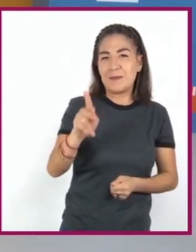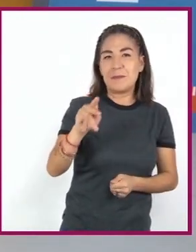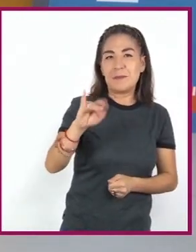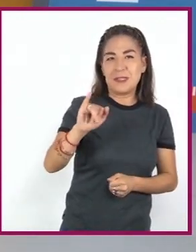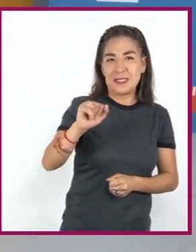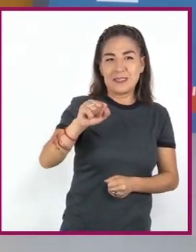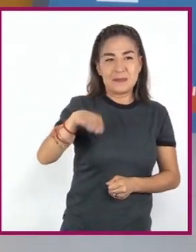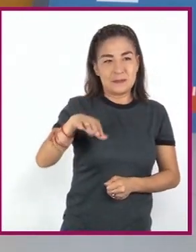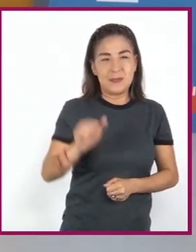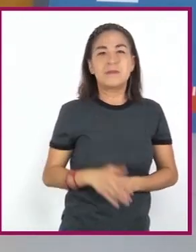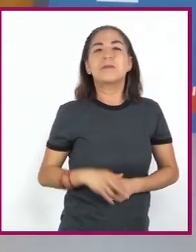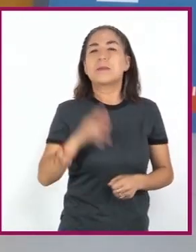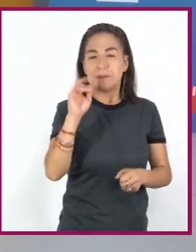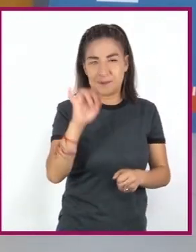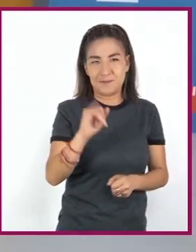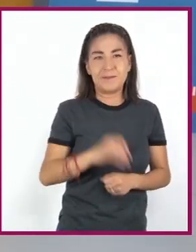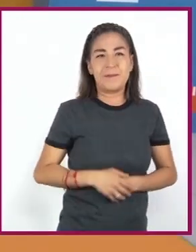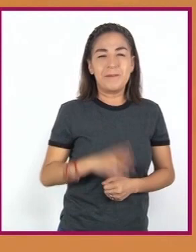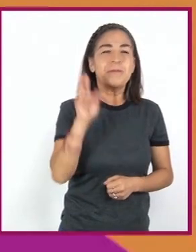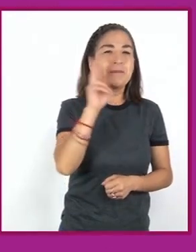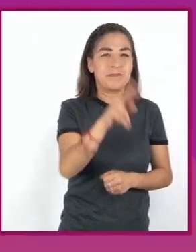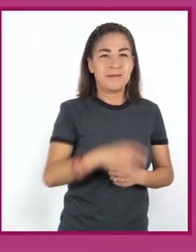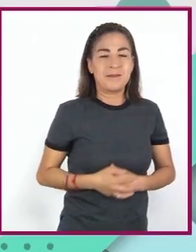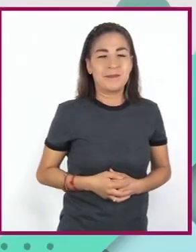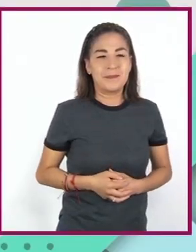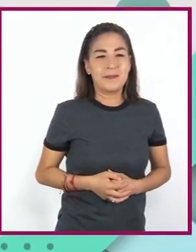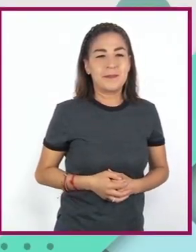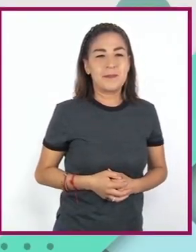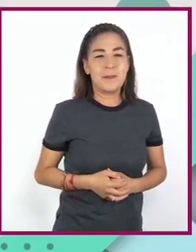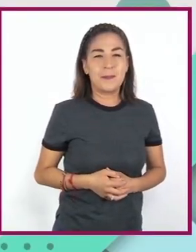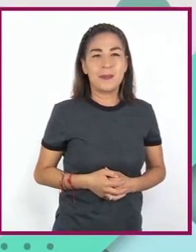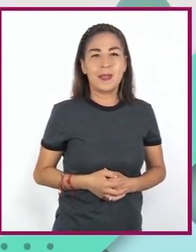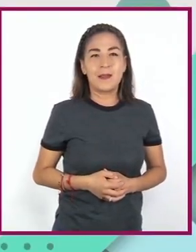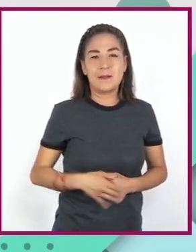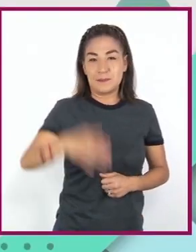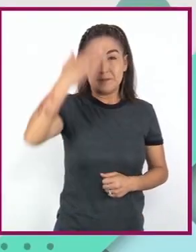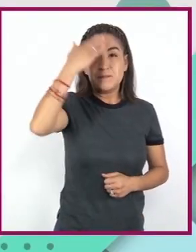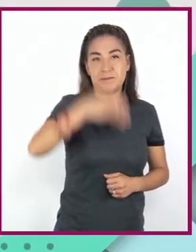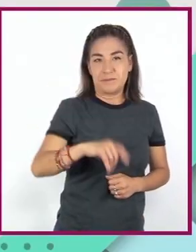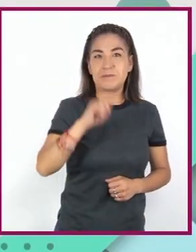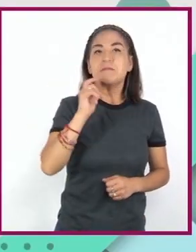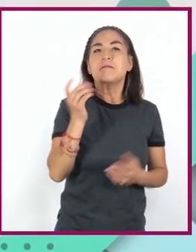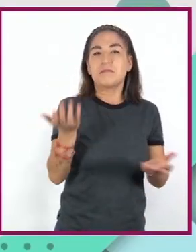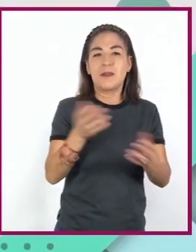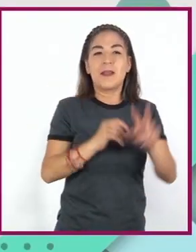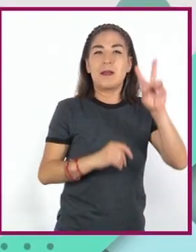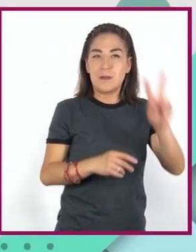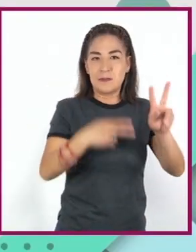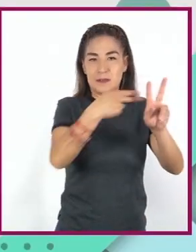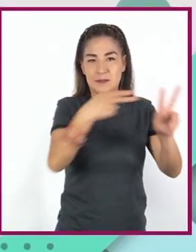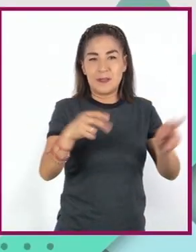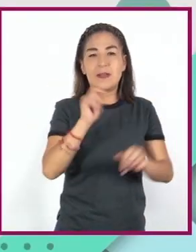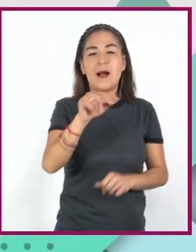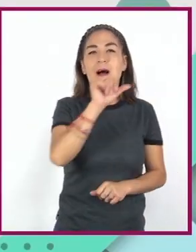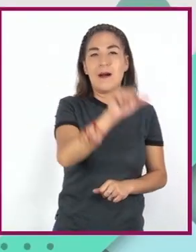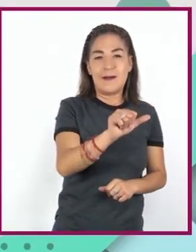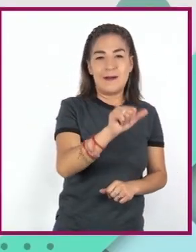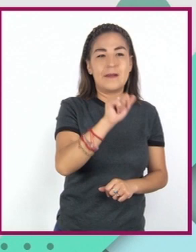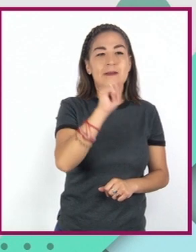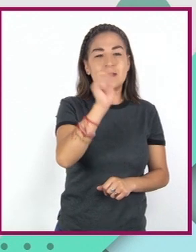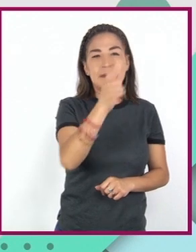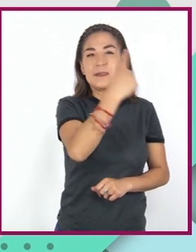pentagonal. Por supuesto, Enrique, hagámoslo. Sabemos que el área de la base es igual a